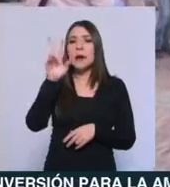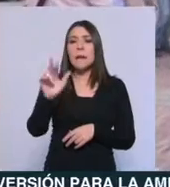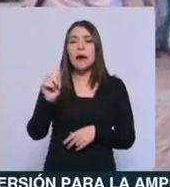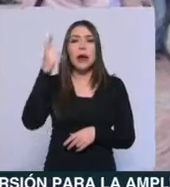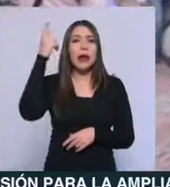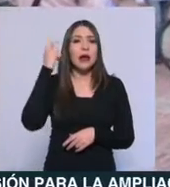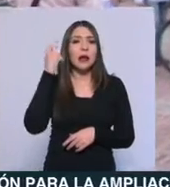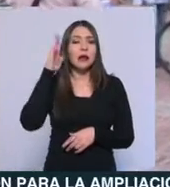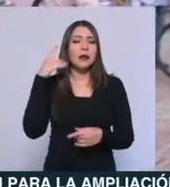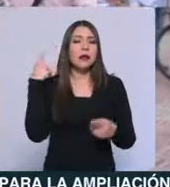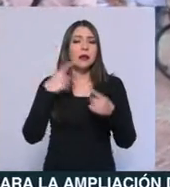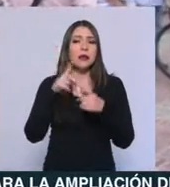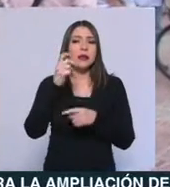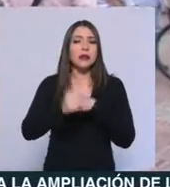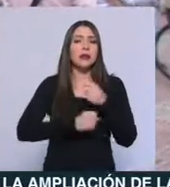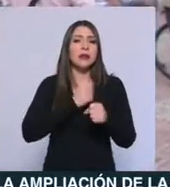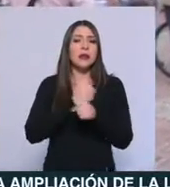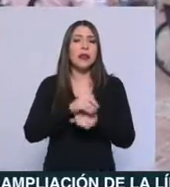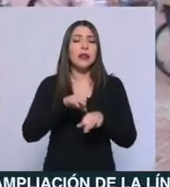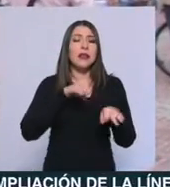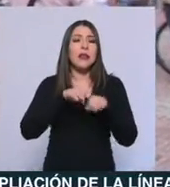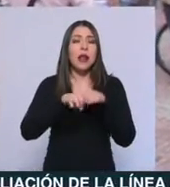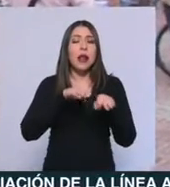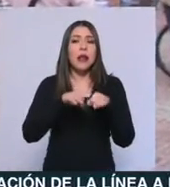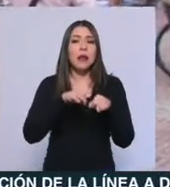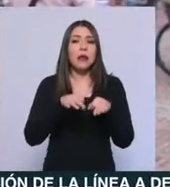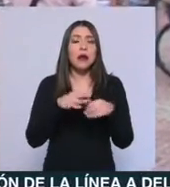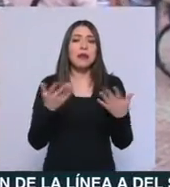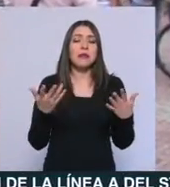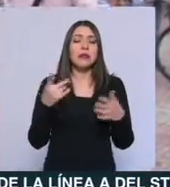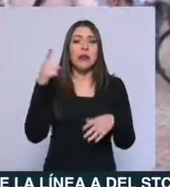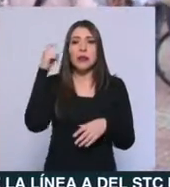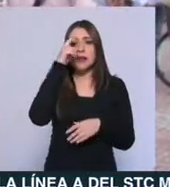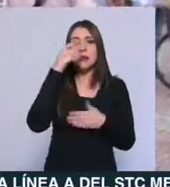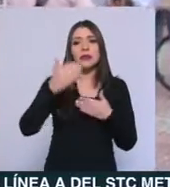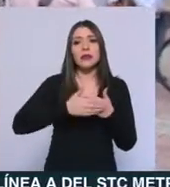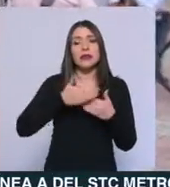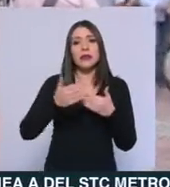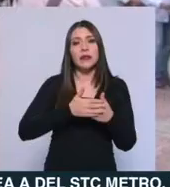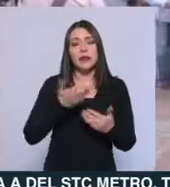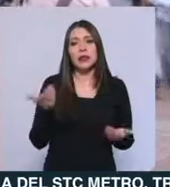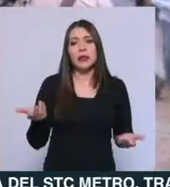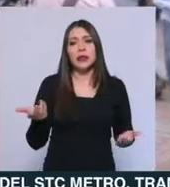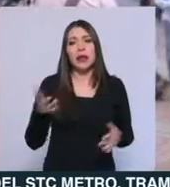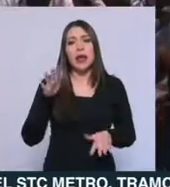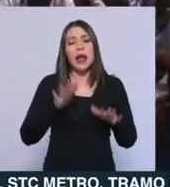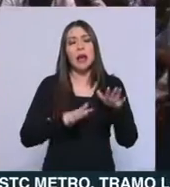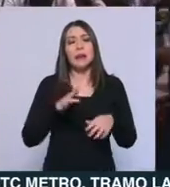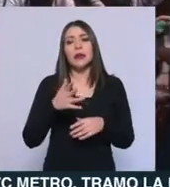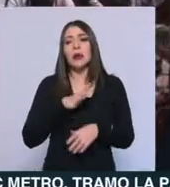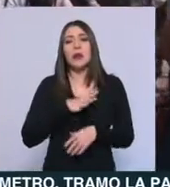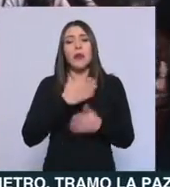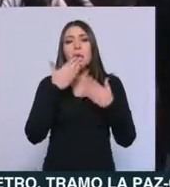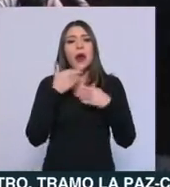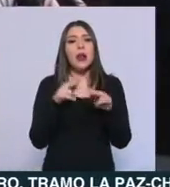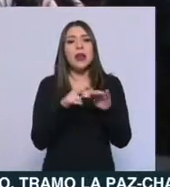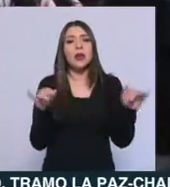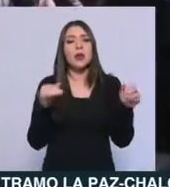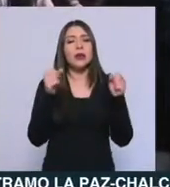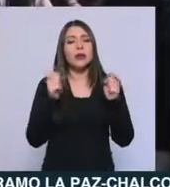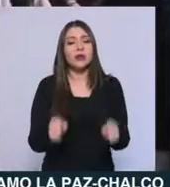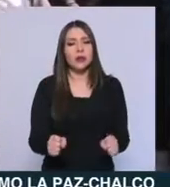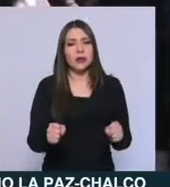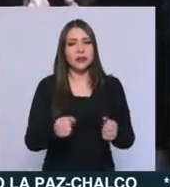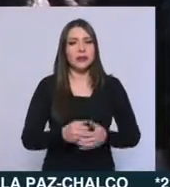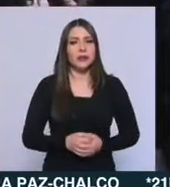cuya estabilidad laboral sigue siendo precaria. En el peor de los casos, ninguna. La tercera y